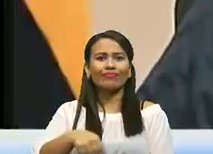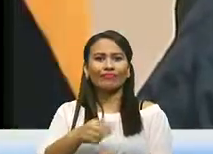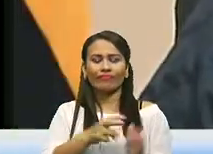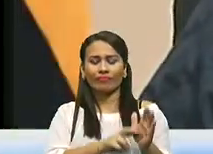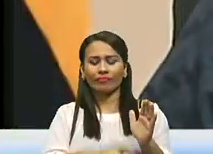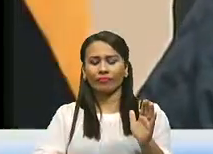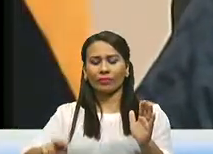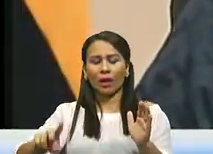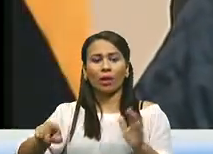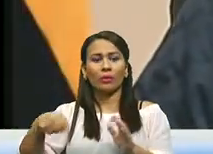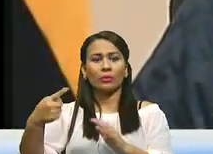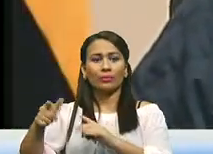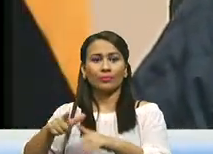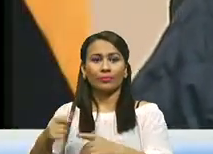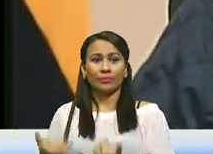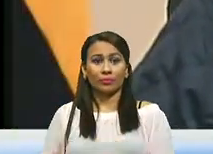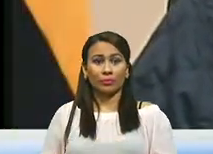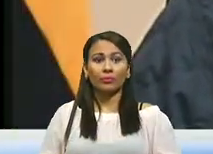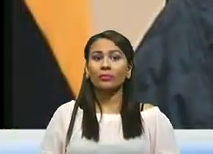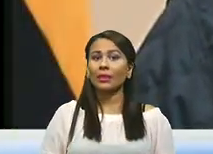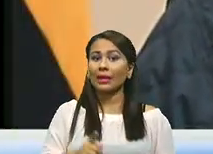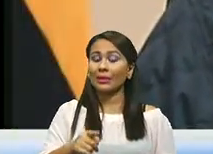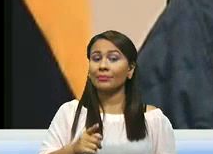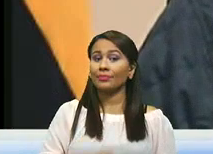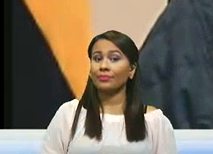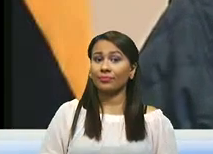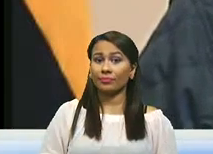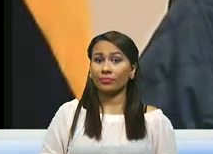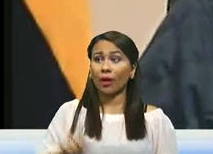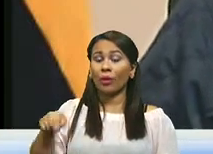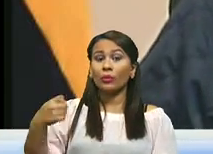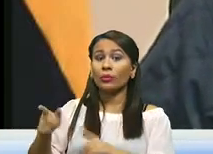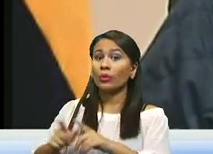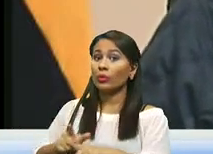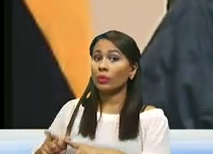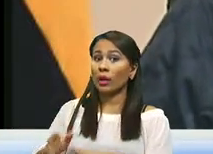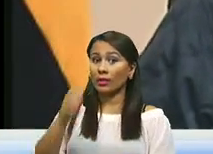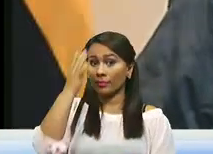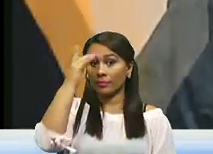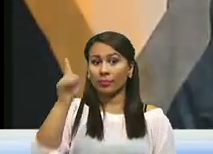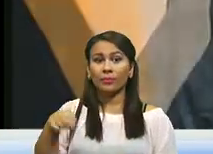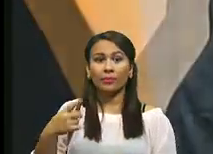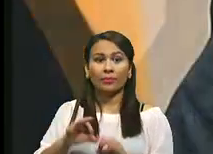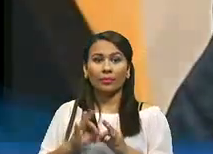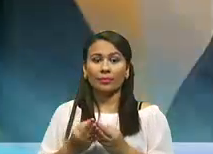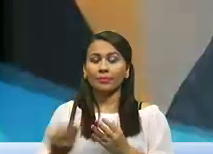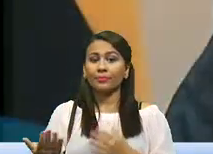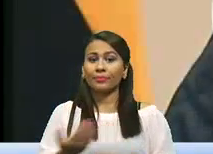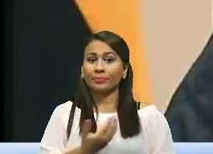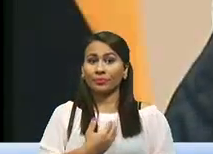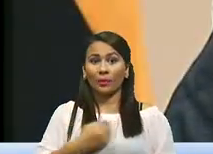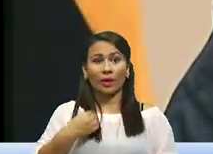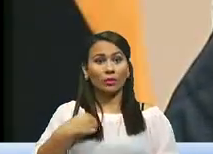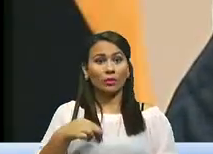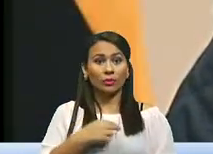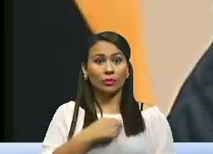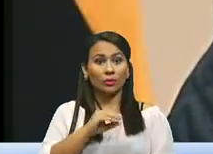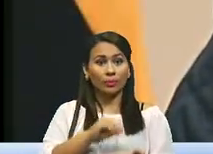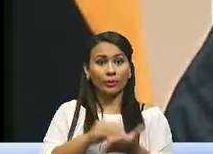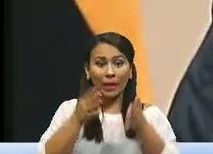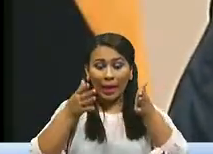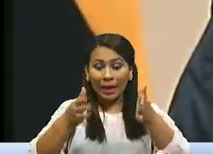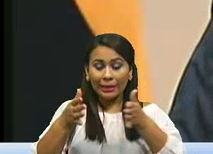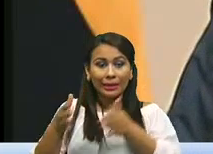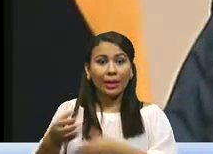en este momento se encuentra en buenas condiciones y en una familia acogiente. Hemos activado el fondo